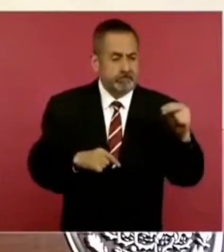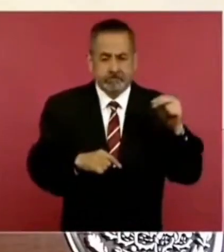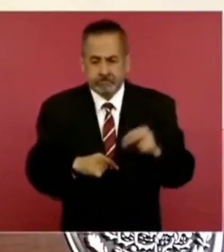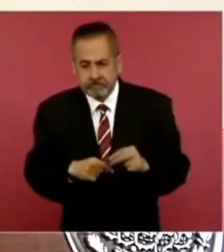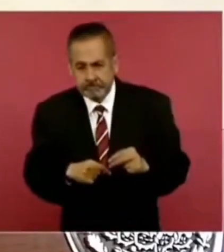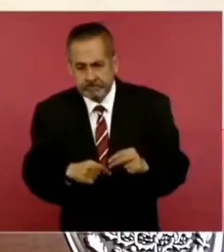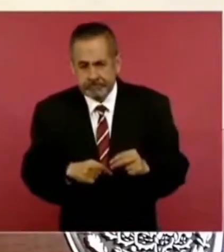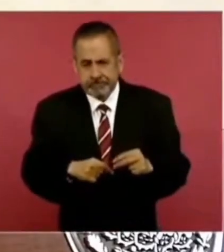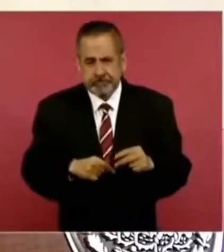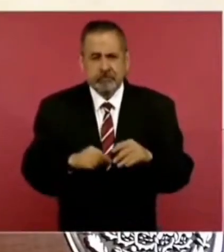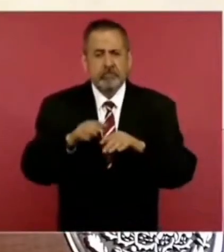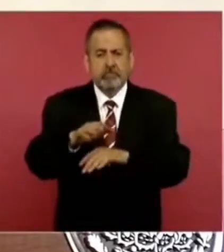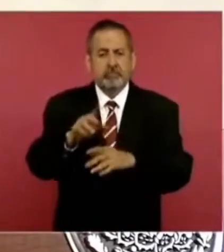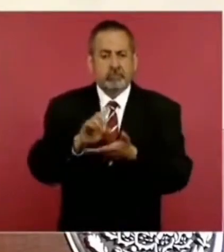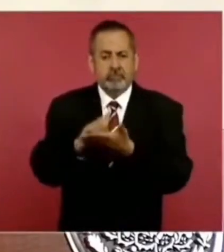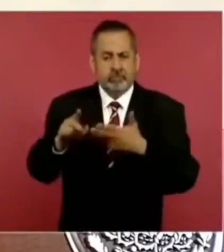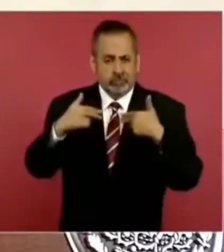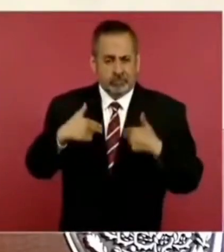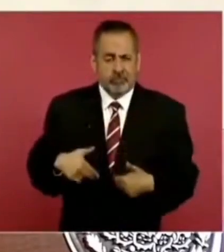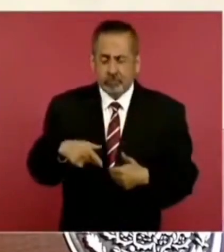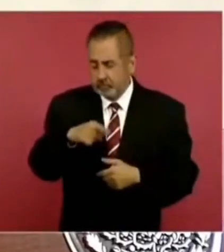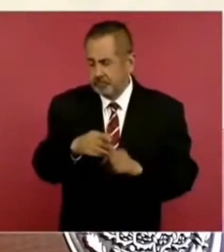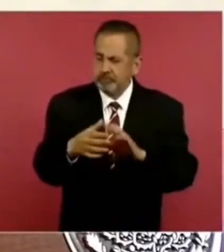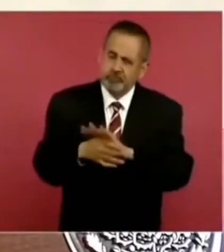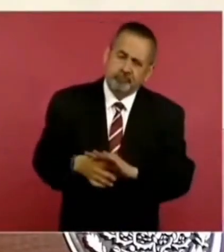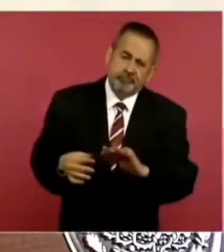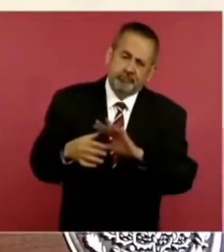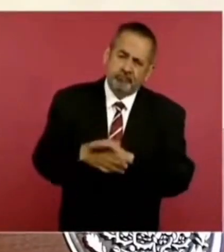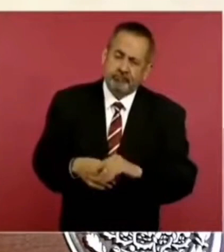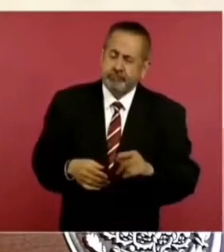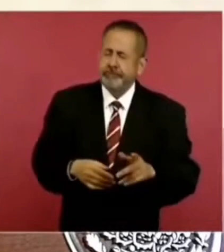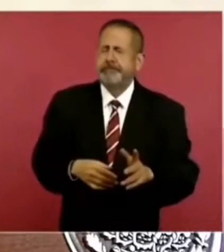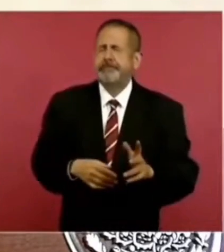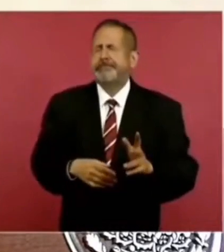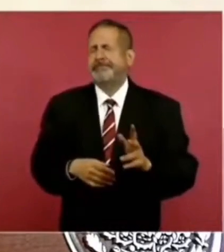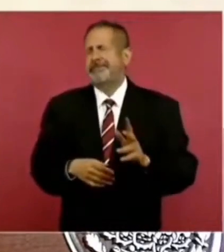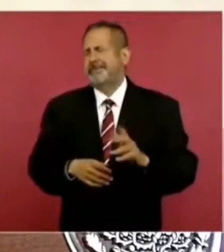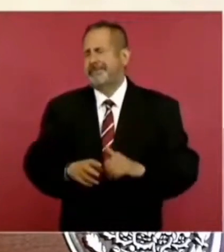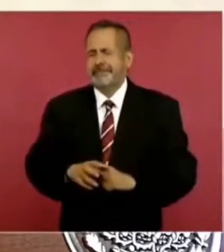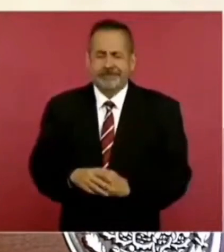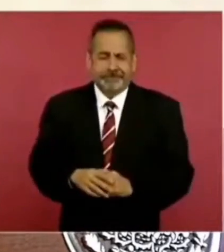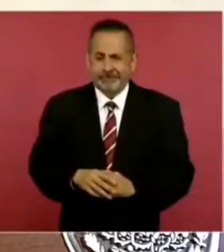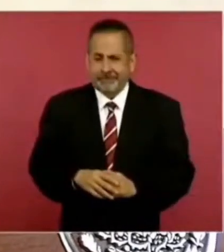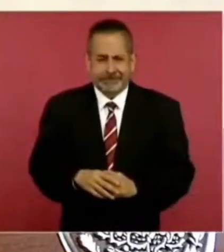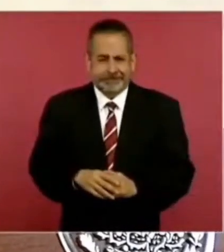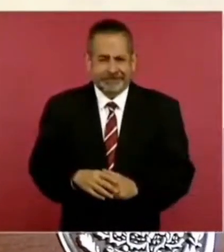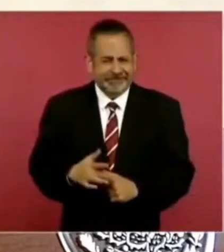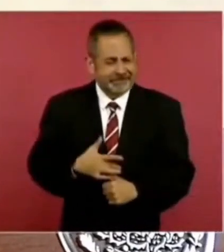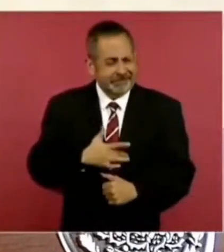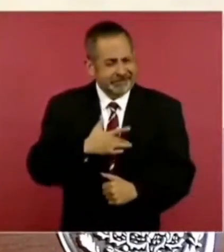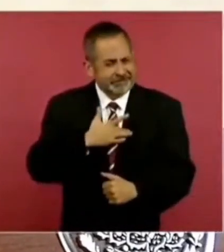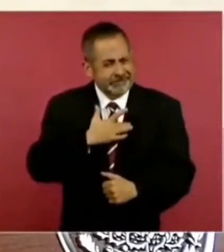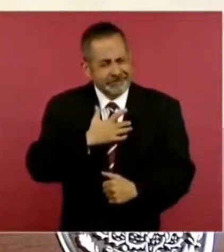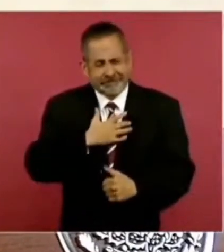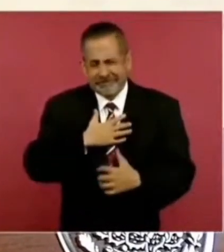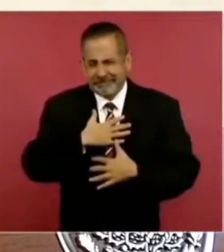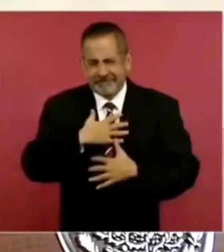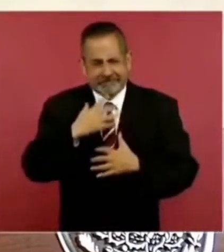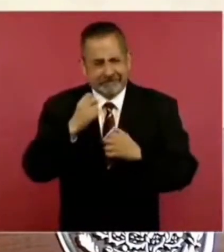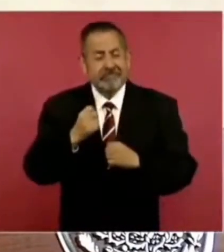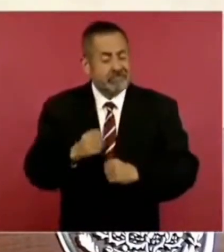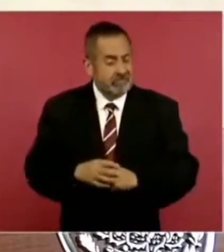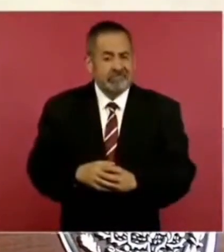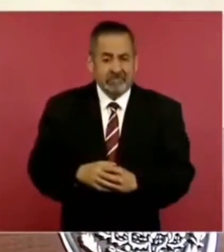sobre violación de derechos humanos en el Darién. ¿Sí? Conmueve. Estamos